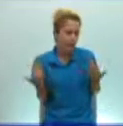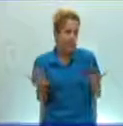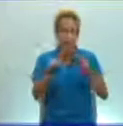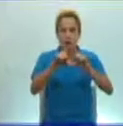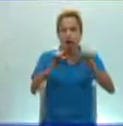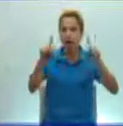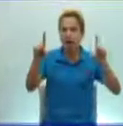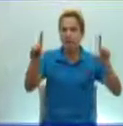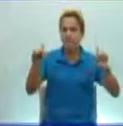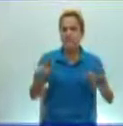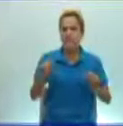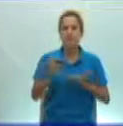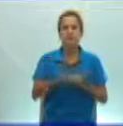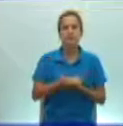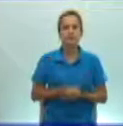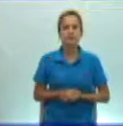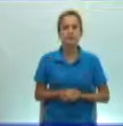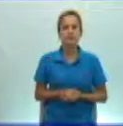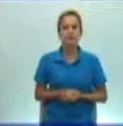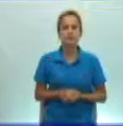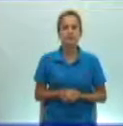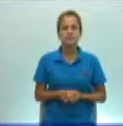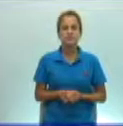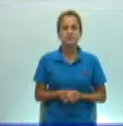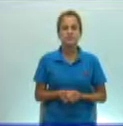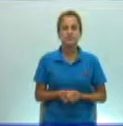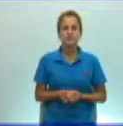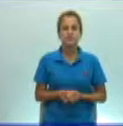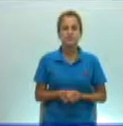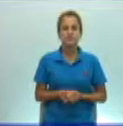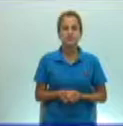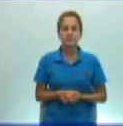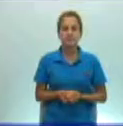relación a esta expresión. Disfrútenlo.